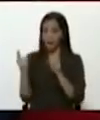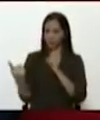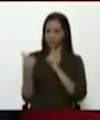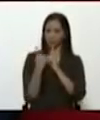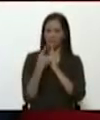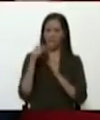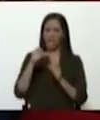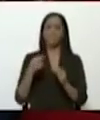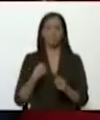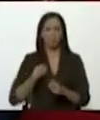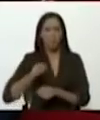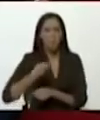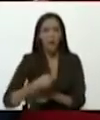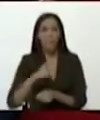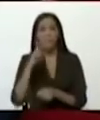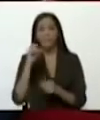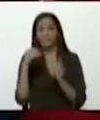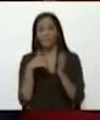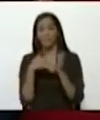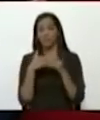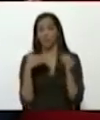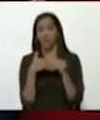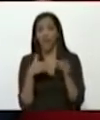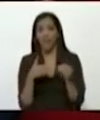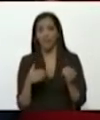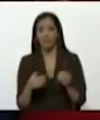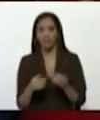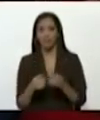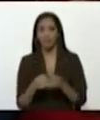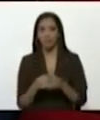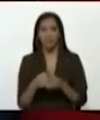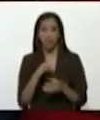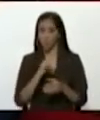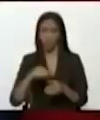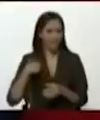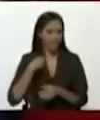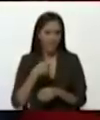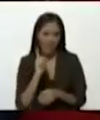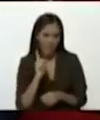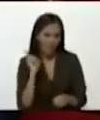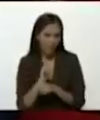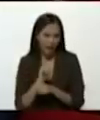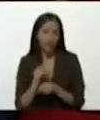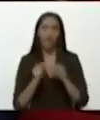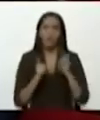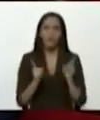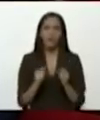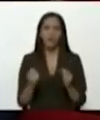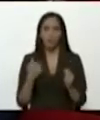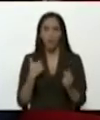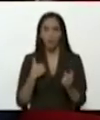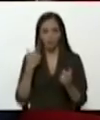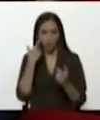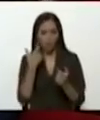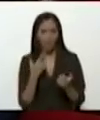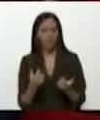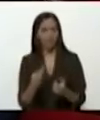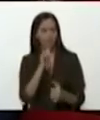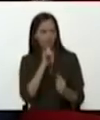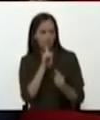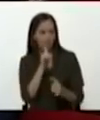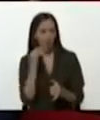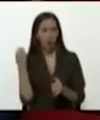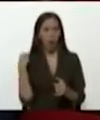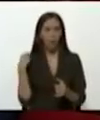los 20 mil dólares. Que no te iban a pagar. Que no me iban a pagar, pero cuando yo informo... Estuviese en Chile